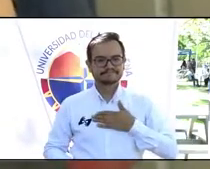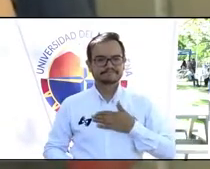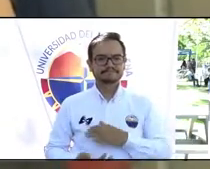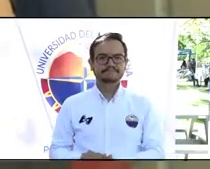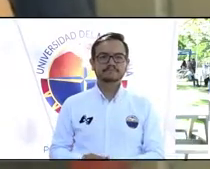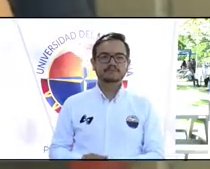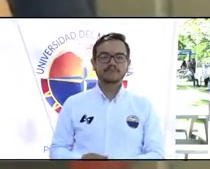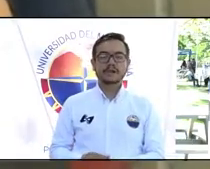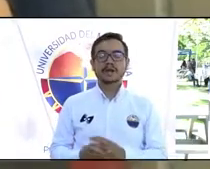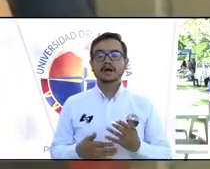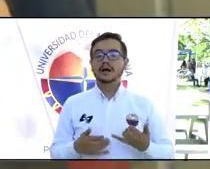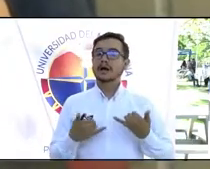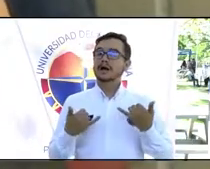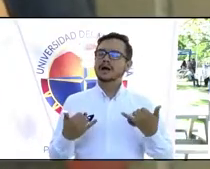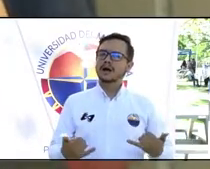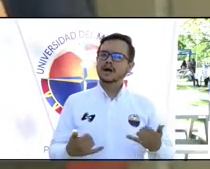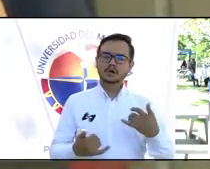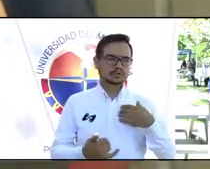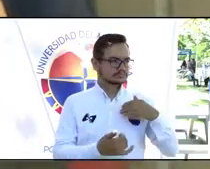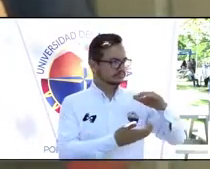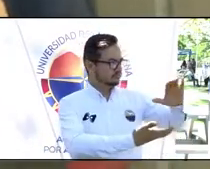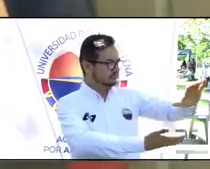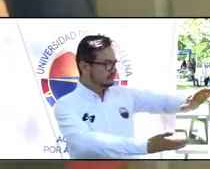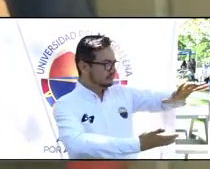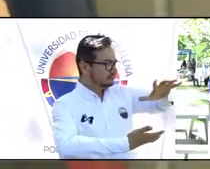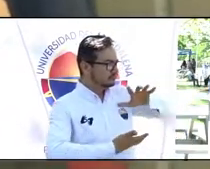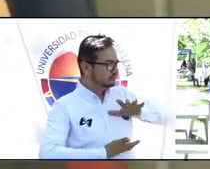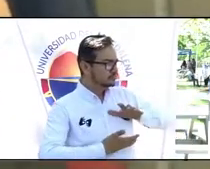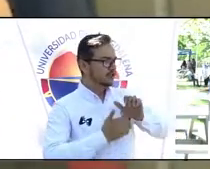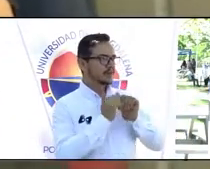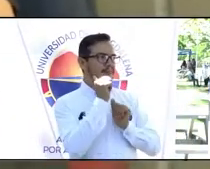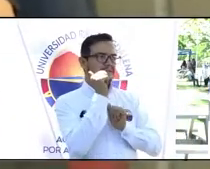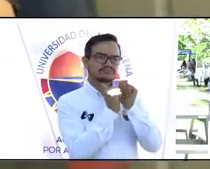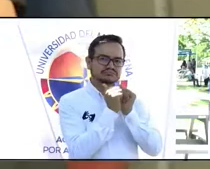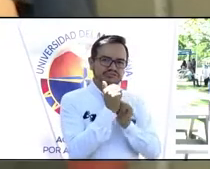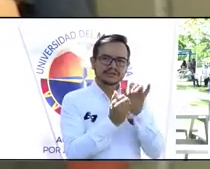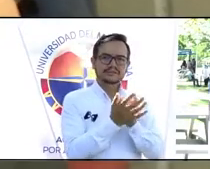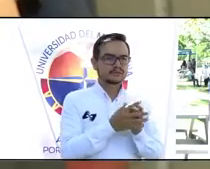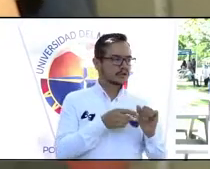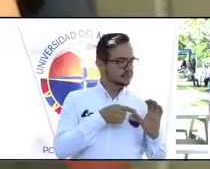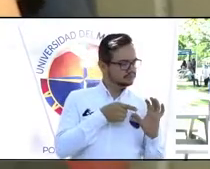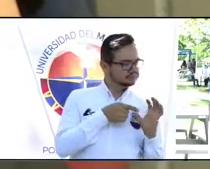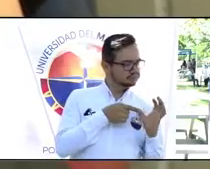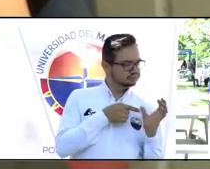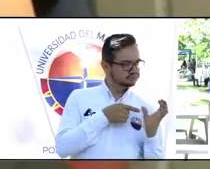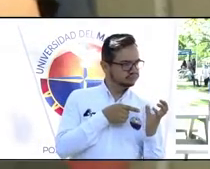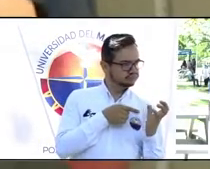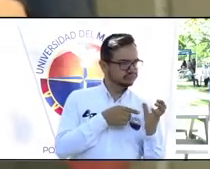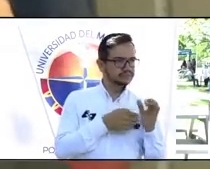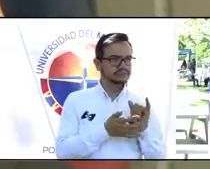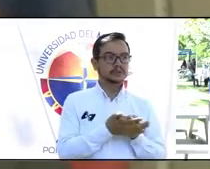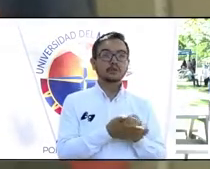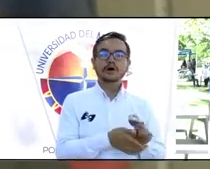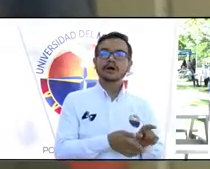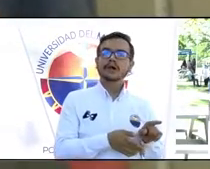Para esta oportunidad hemos recibido los equipos, tales como las lavadoras ultrasónicas, que